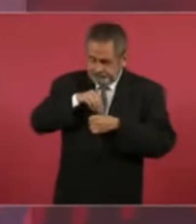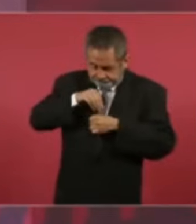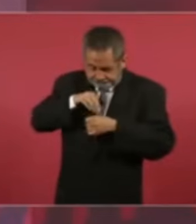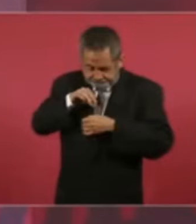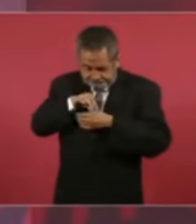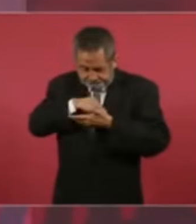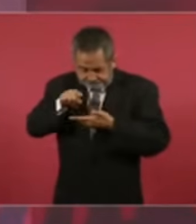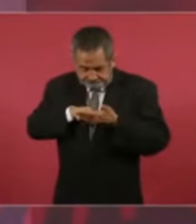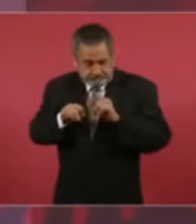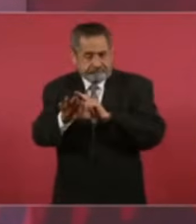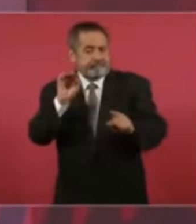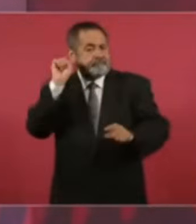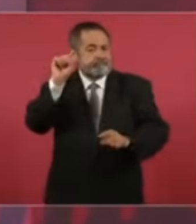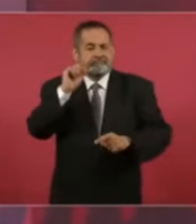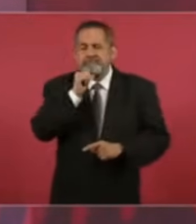al contrario,